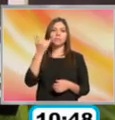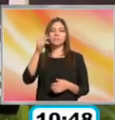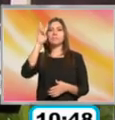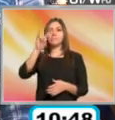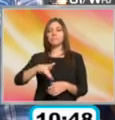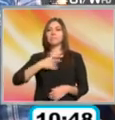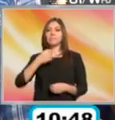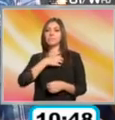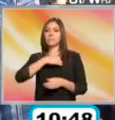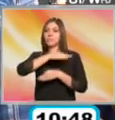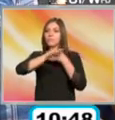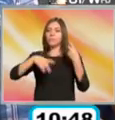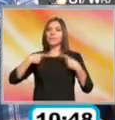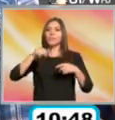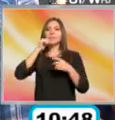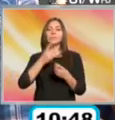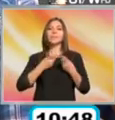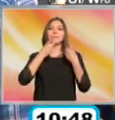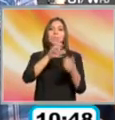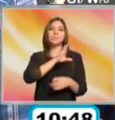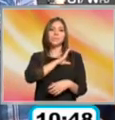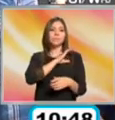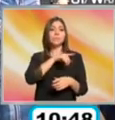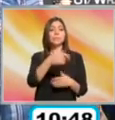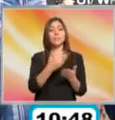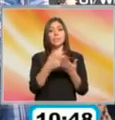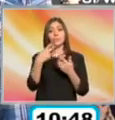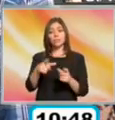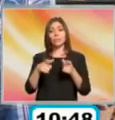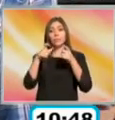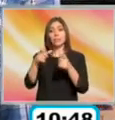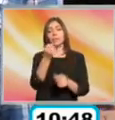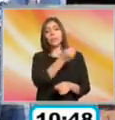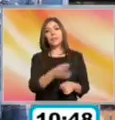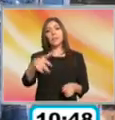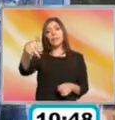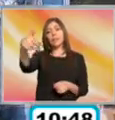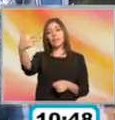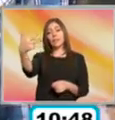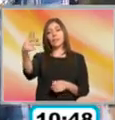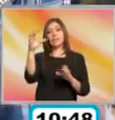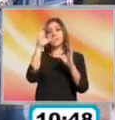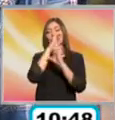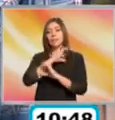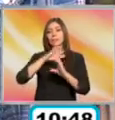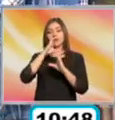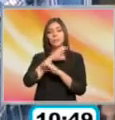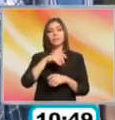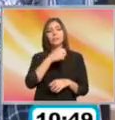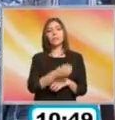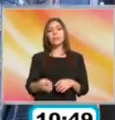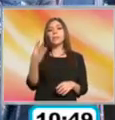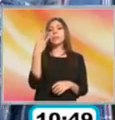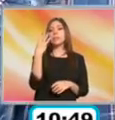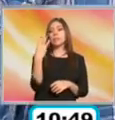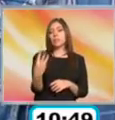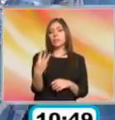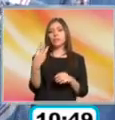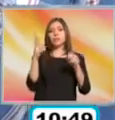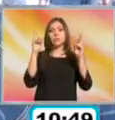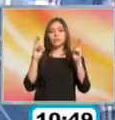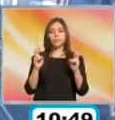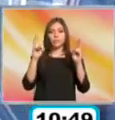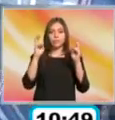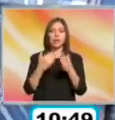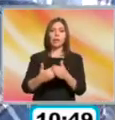cariño. Este material discográfico trae 13 temas canciones. inéditos. Vienen 10 canciones inéditas, 3 canciones que fueron Que ya se grabadas. habían grabado, pero no habían